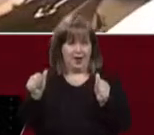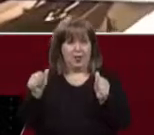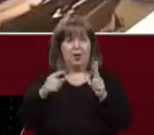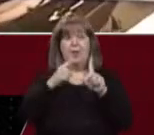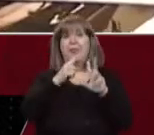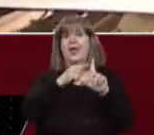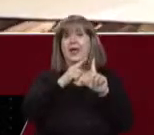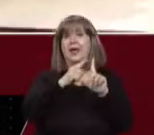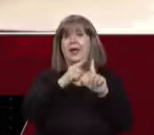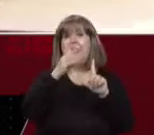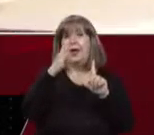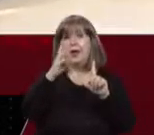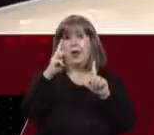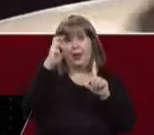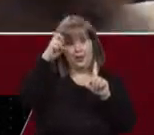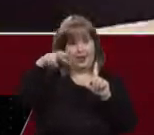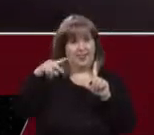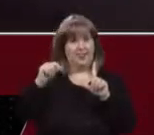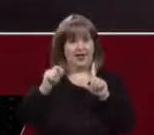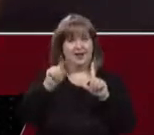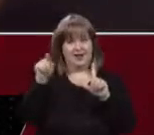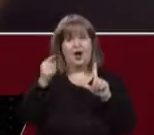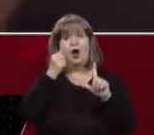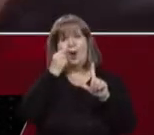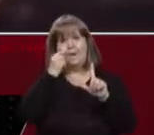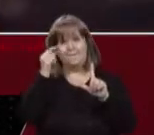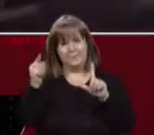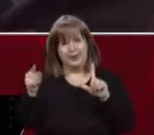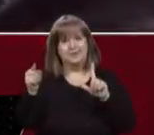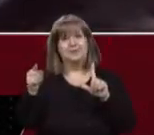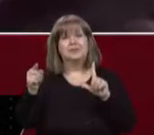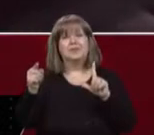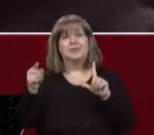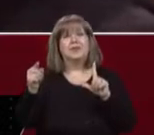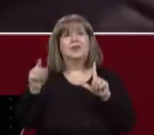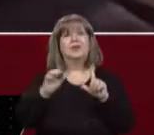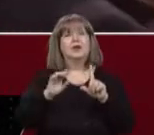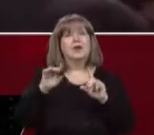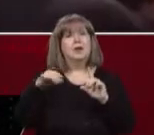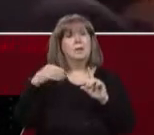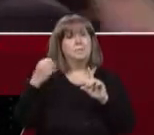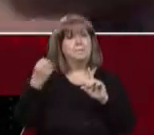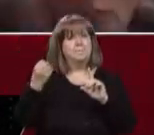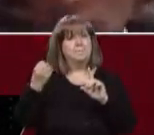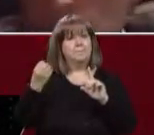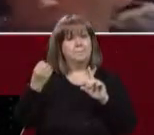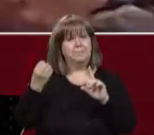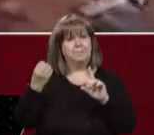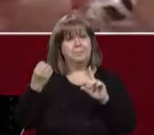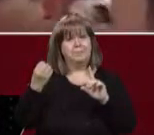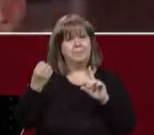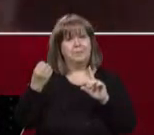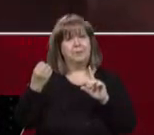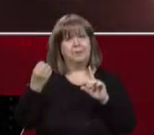Casi un mes antes de este hecho que termina ocurriéndole a la vicepresidenta. ¿Por qué no es